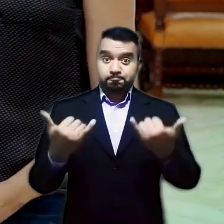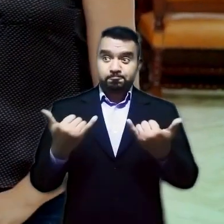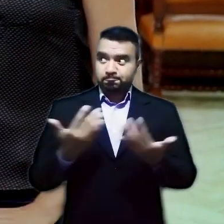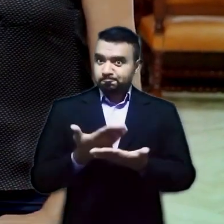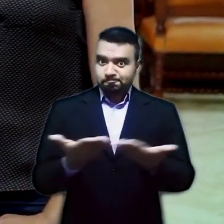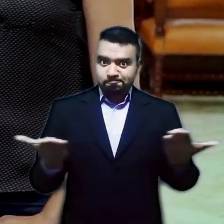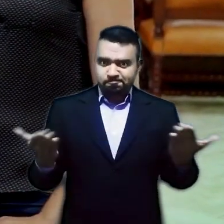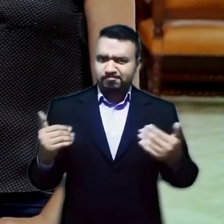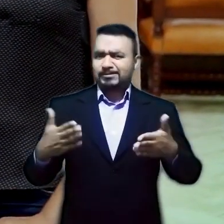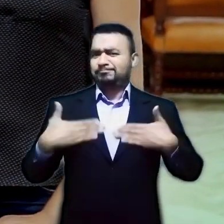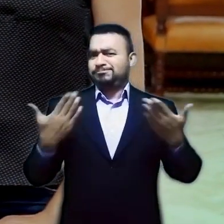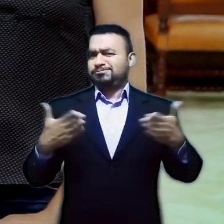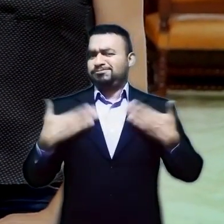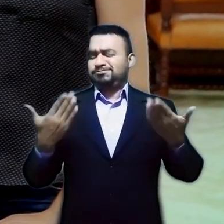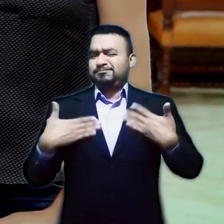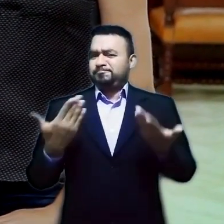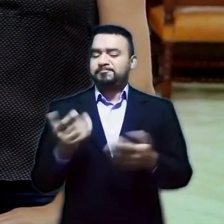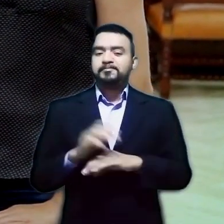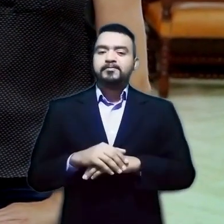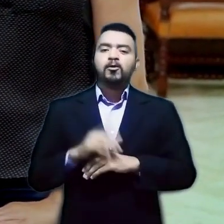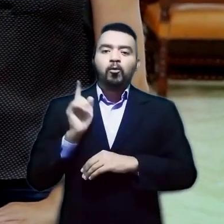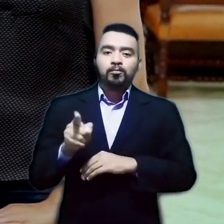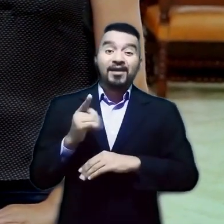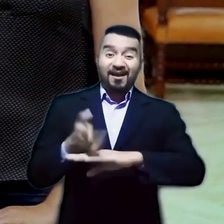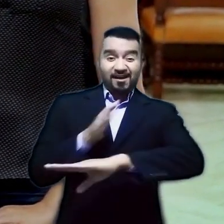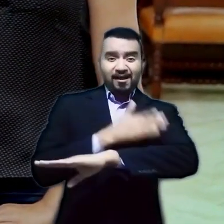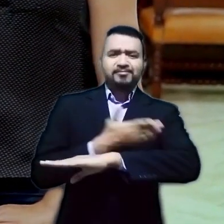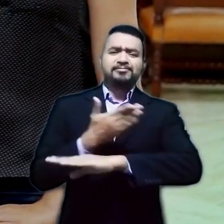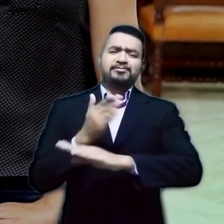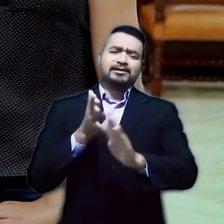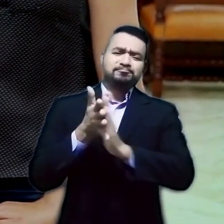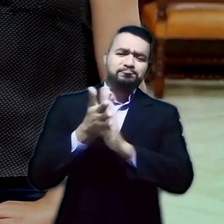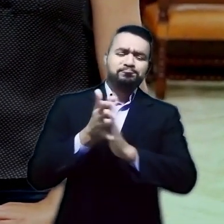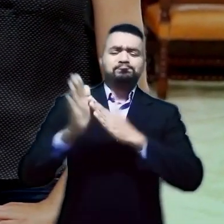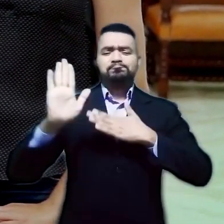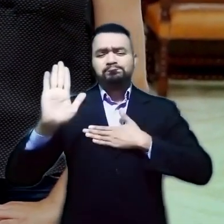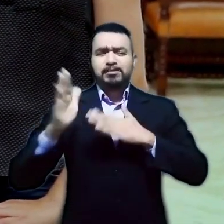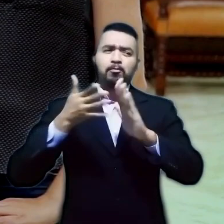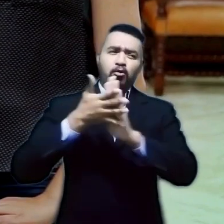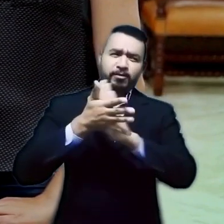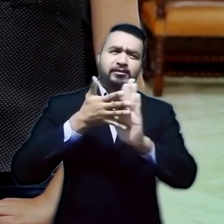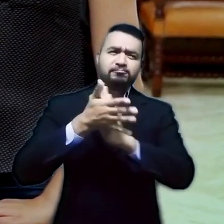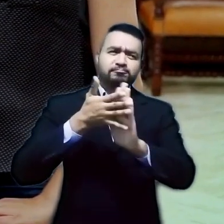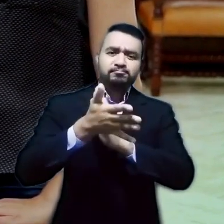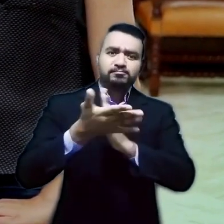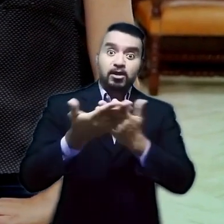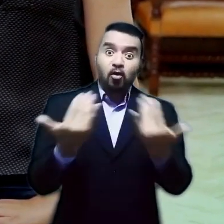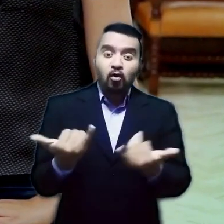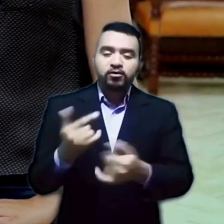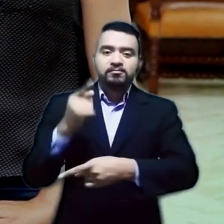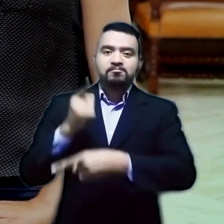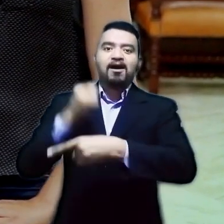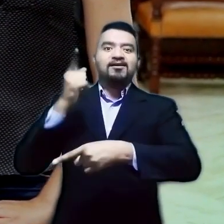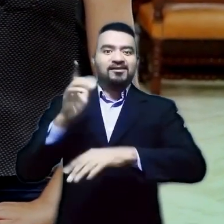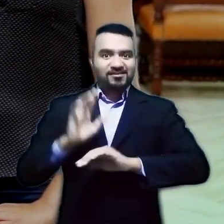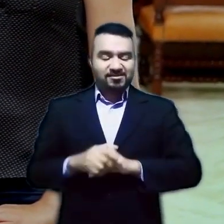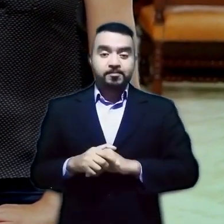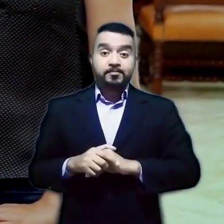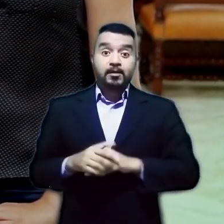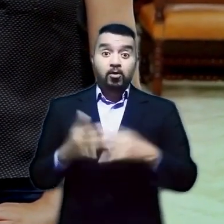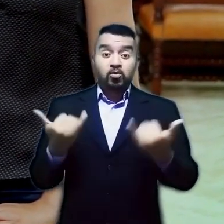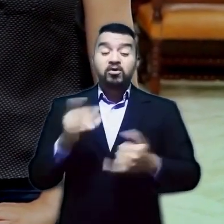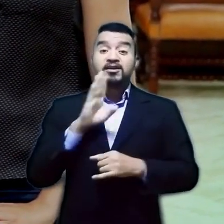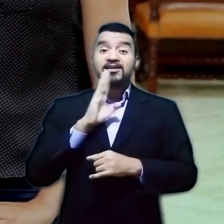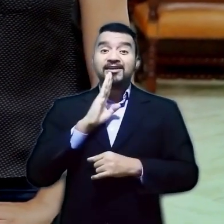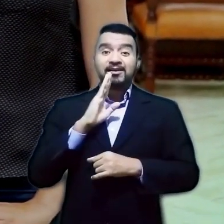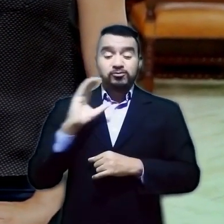Bueno, hoy estamos muy contentos porque pasamos del discurso a los hechos y las realidades. Nos acompañan